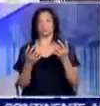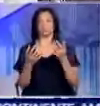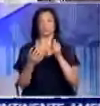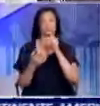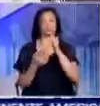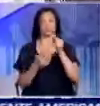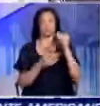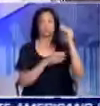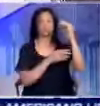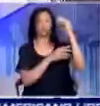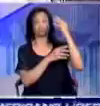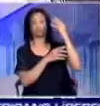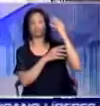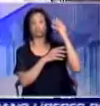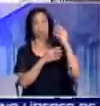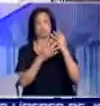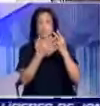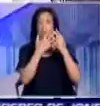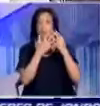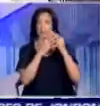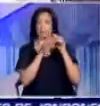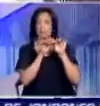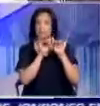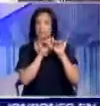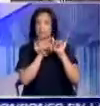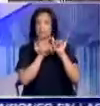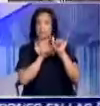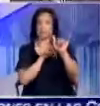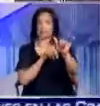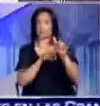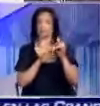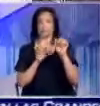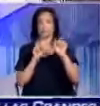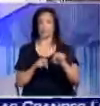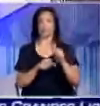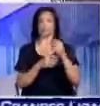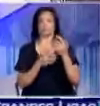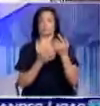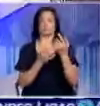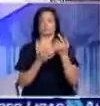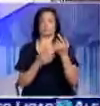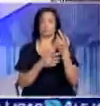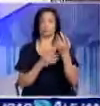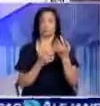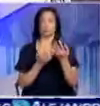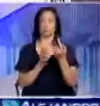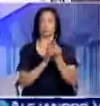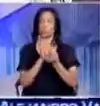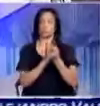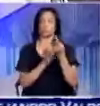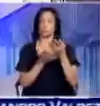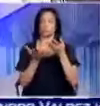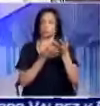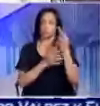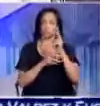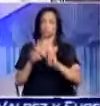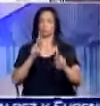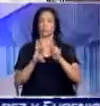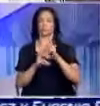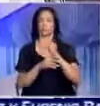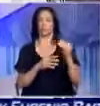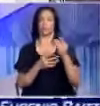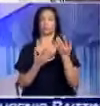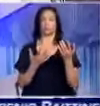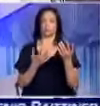ven la luz en una celda que pueden salir una hora a compartir con una persona y